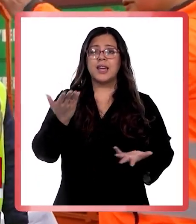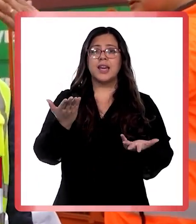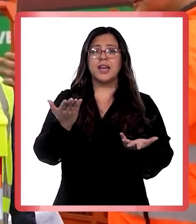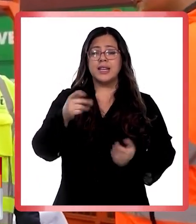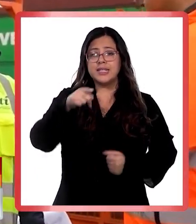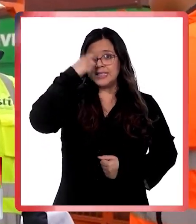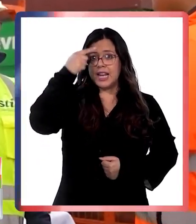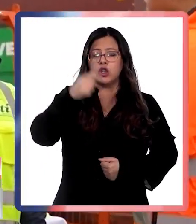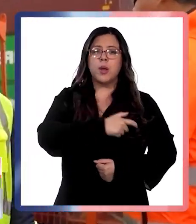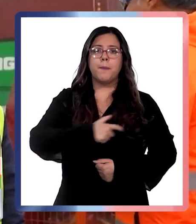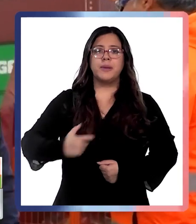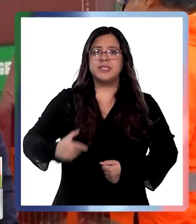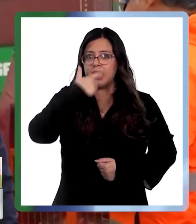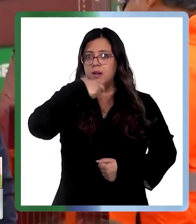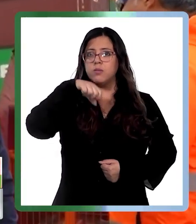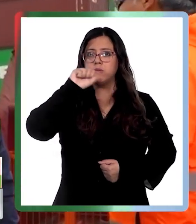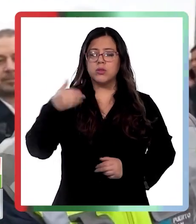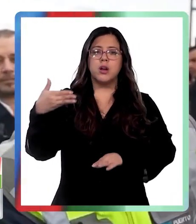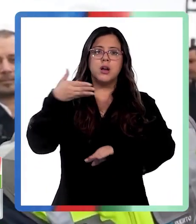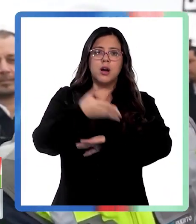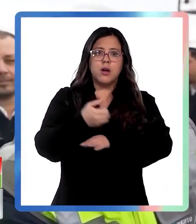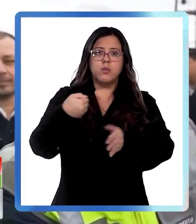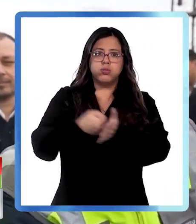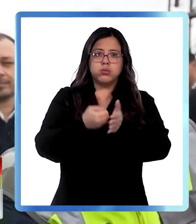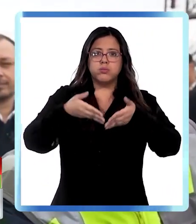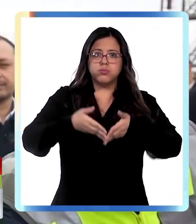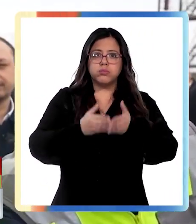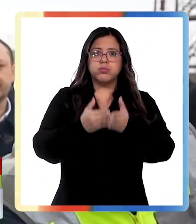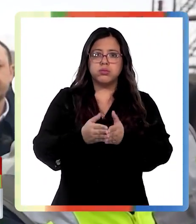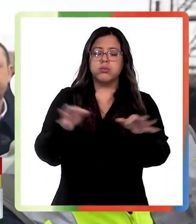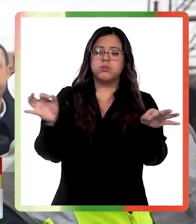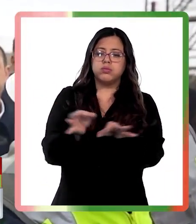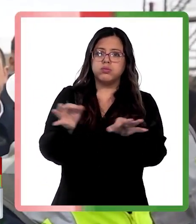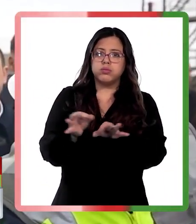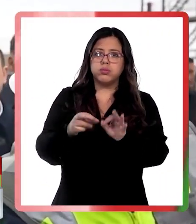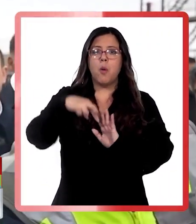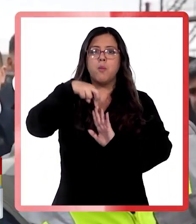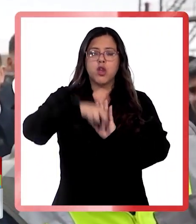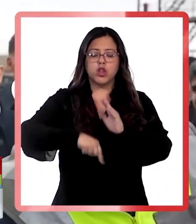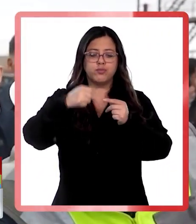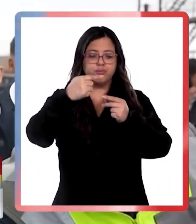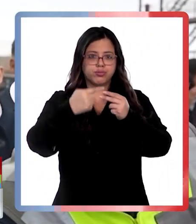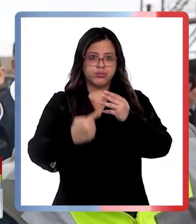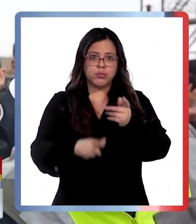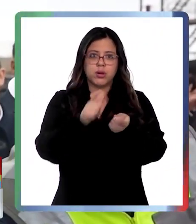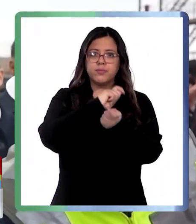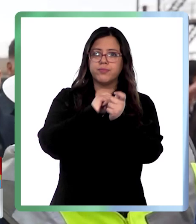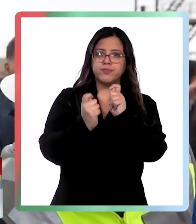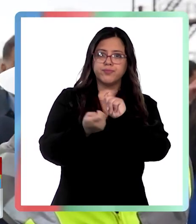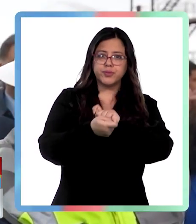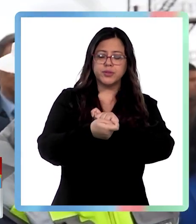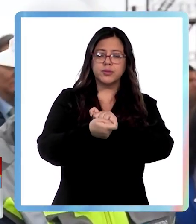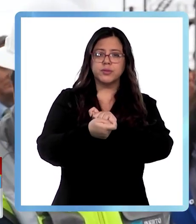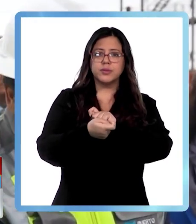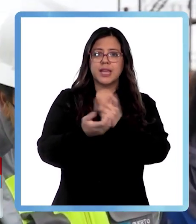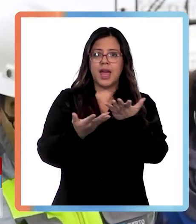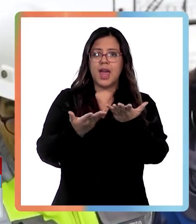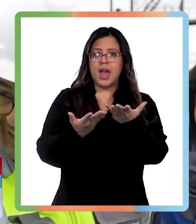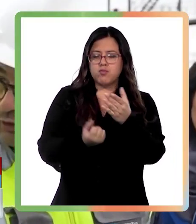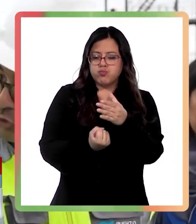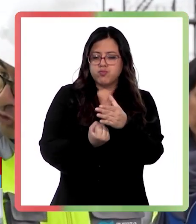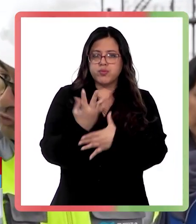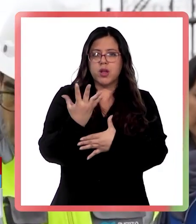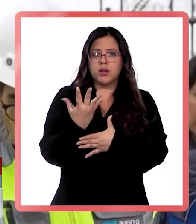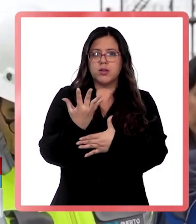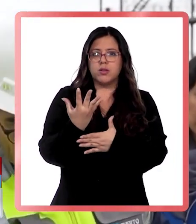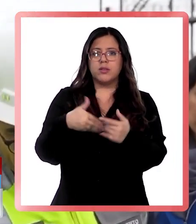Antonio y el presidente de la República, Gabriel Boric Font, llegaba al puerto para hablar del desarrollo portuario y los proyectos que transformarán al puerto de San Antonio en